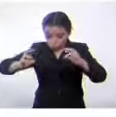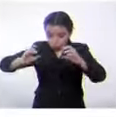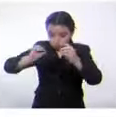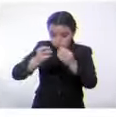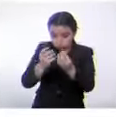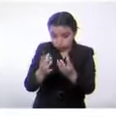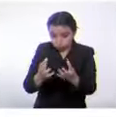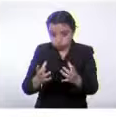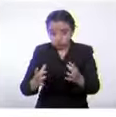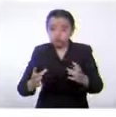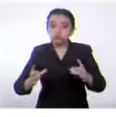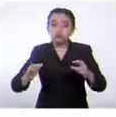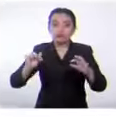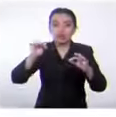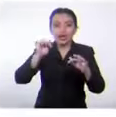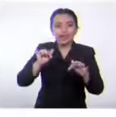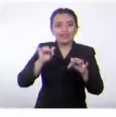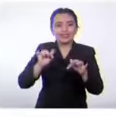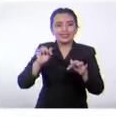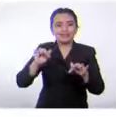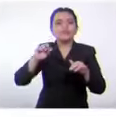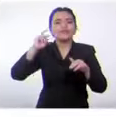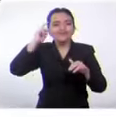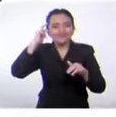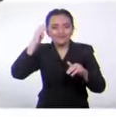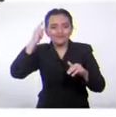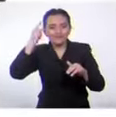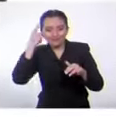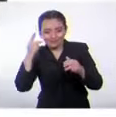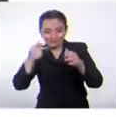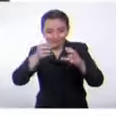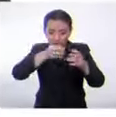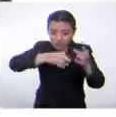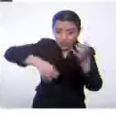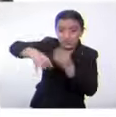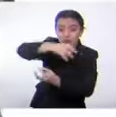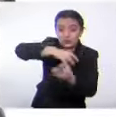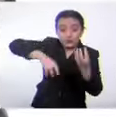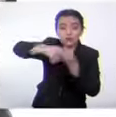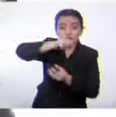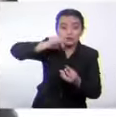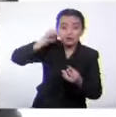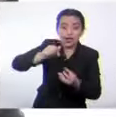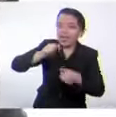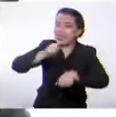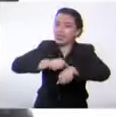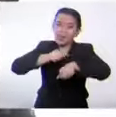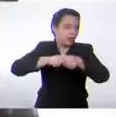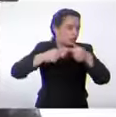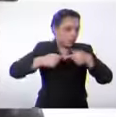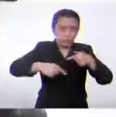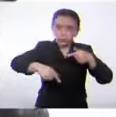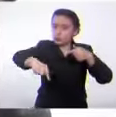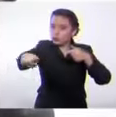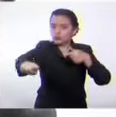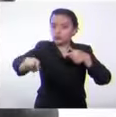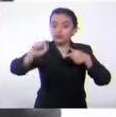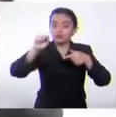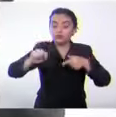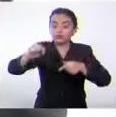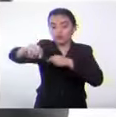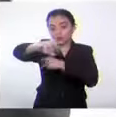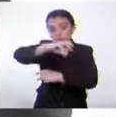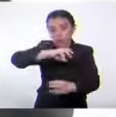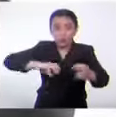al solvente, manteniéndose estable por largo tiempo. Así es como se